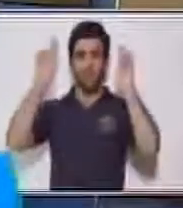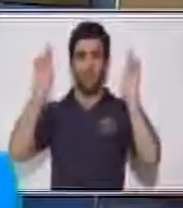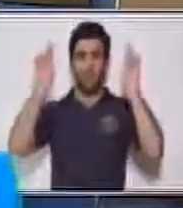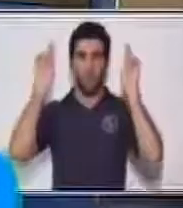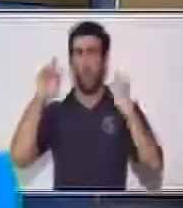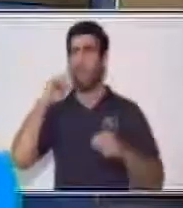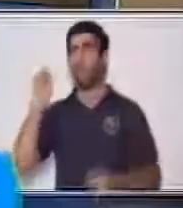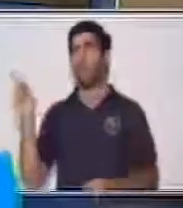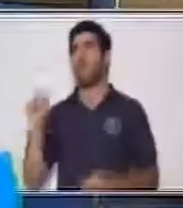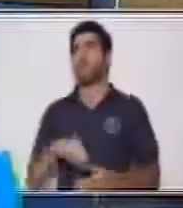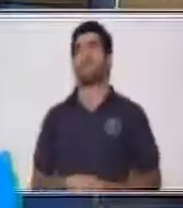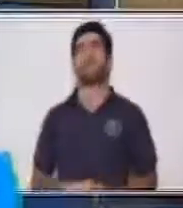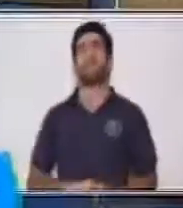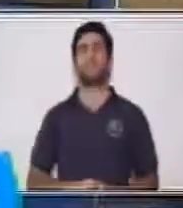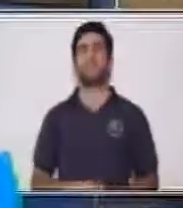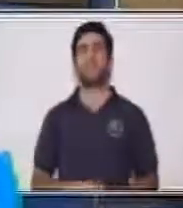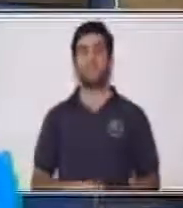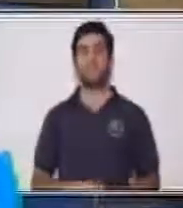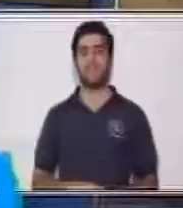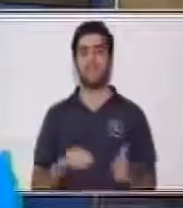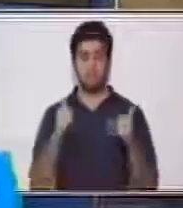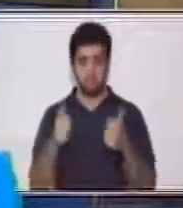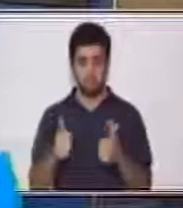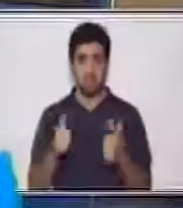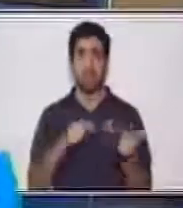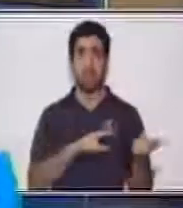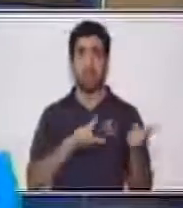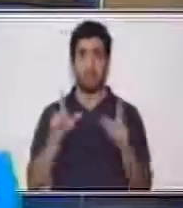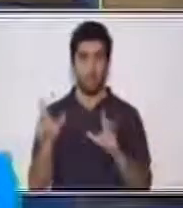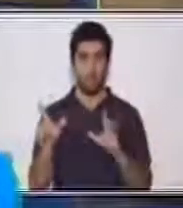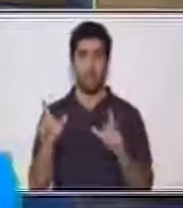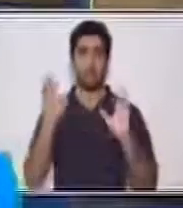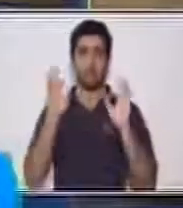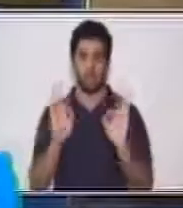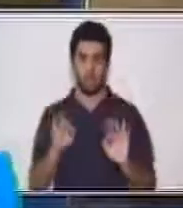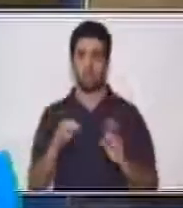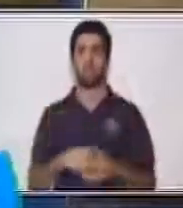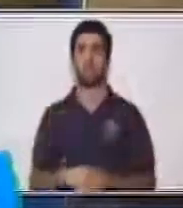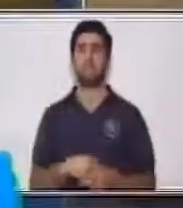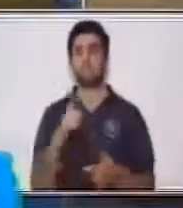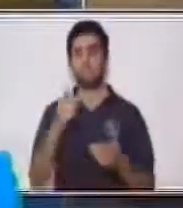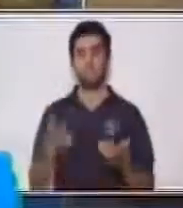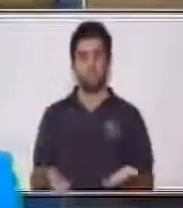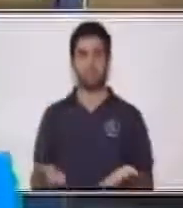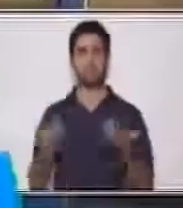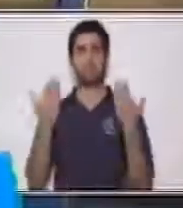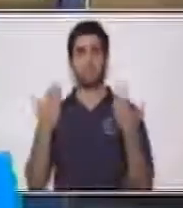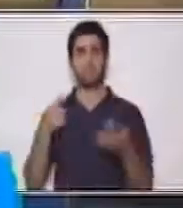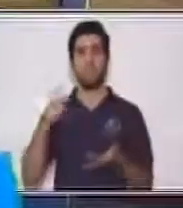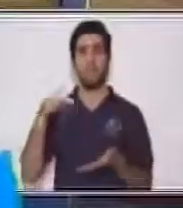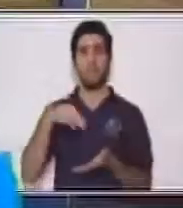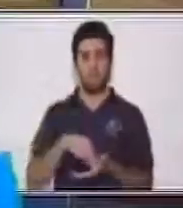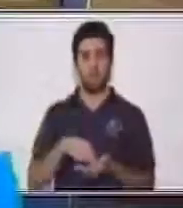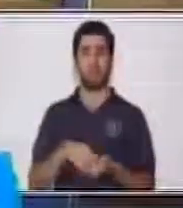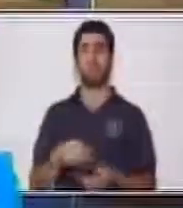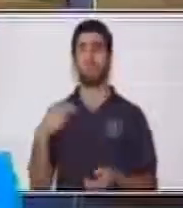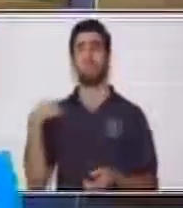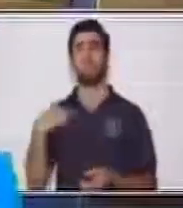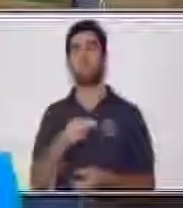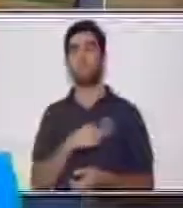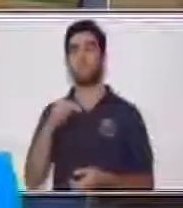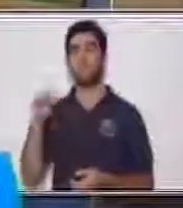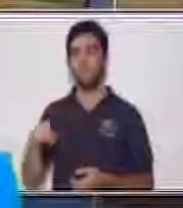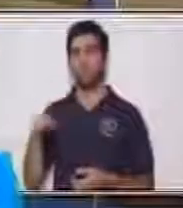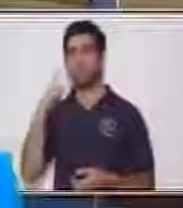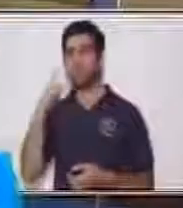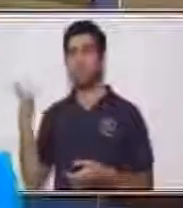paseo por la selva. ¿Están listos? Muy bien, pongámonos de pie y vamos a bailar la canción